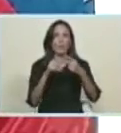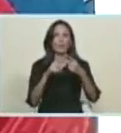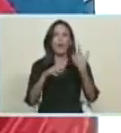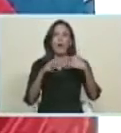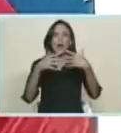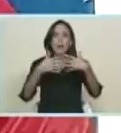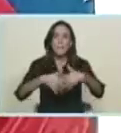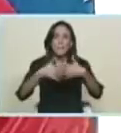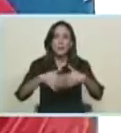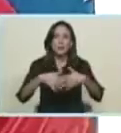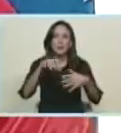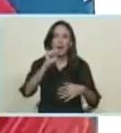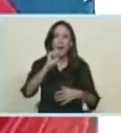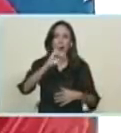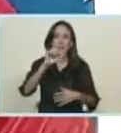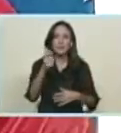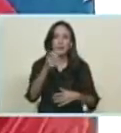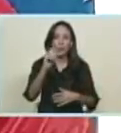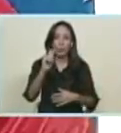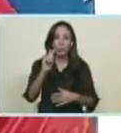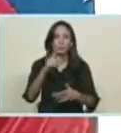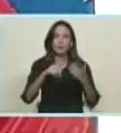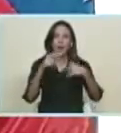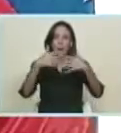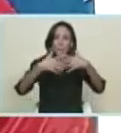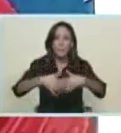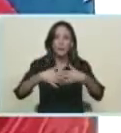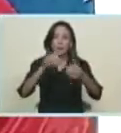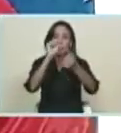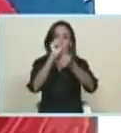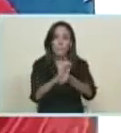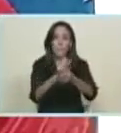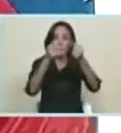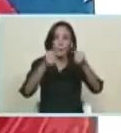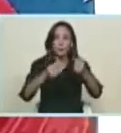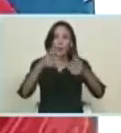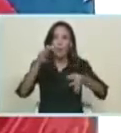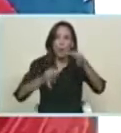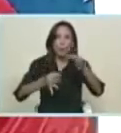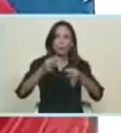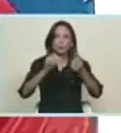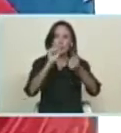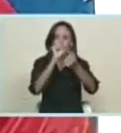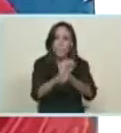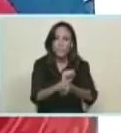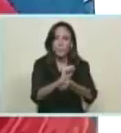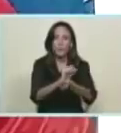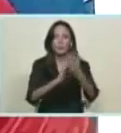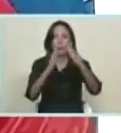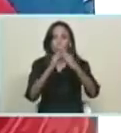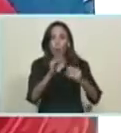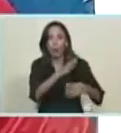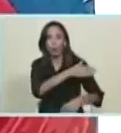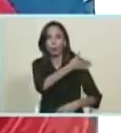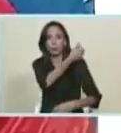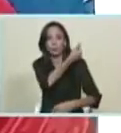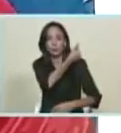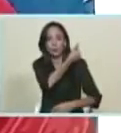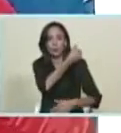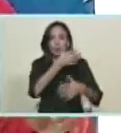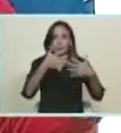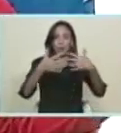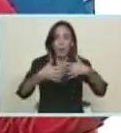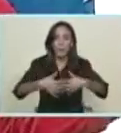Citgo que llevaron a la detención, enjuiciamiento de toda la directiva de Citgo,